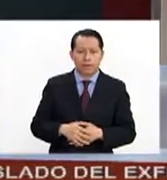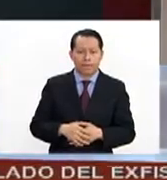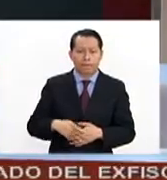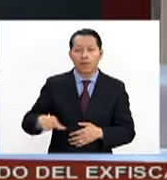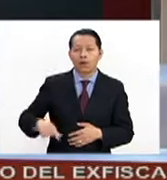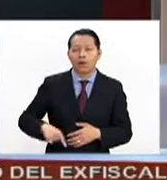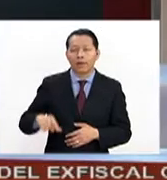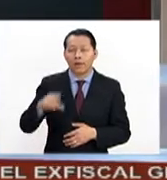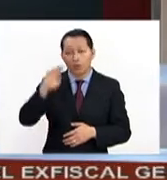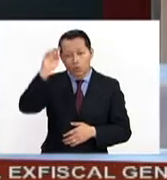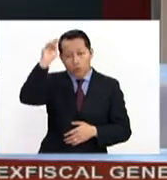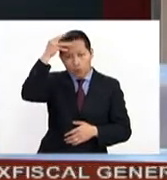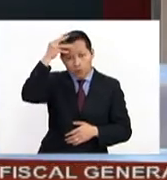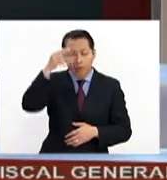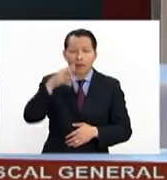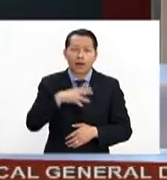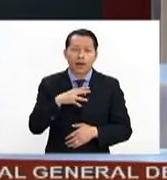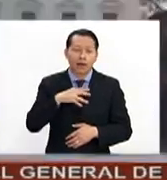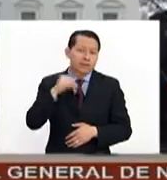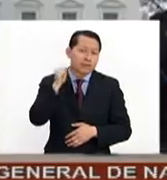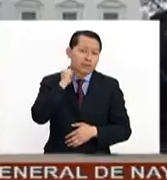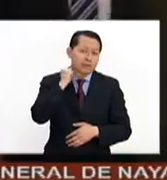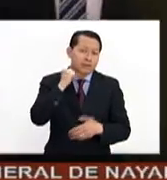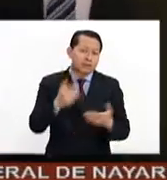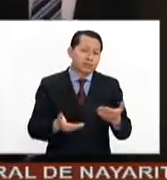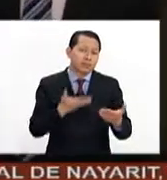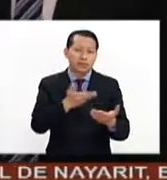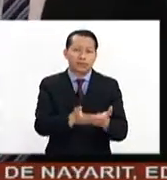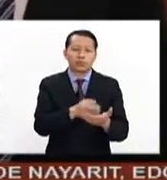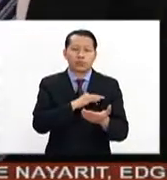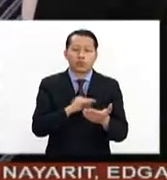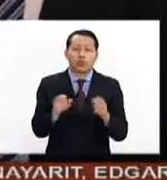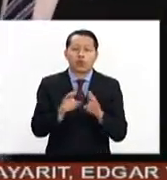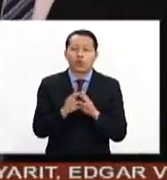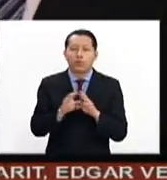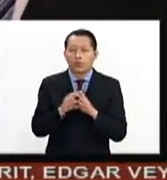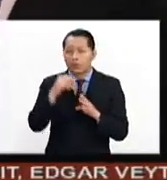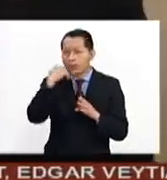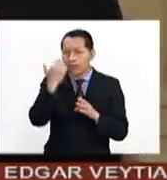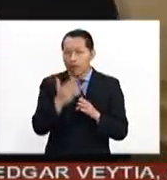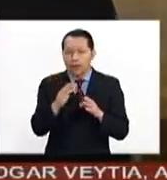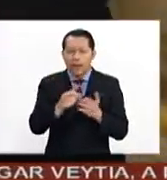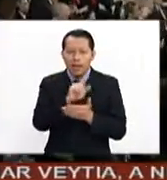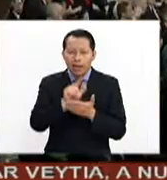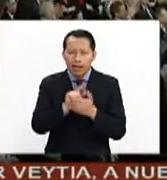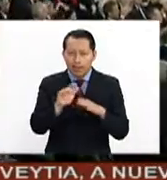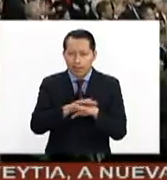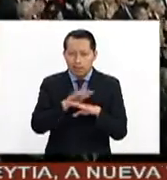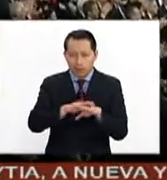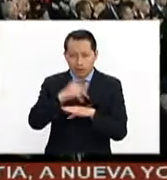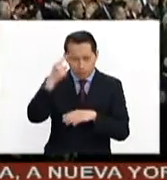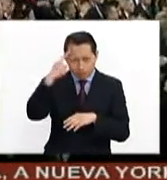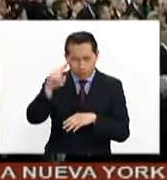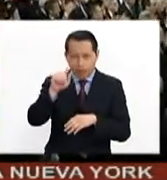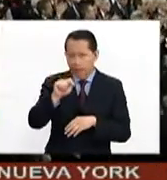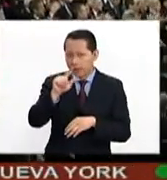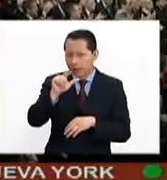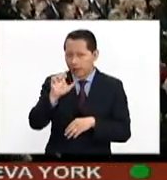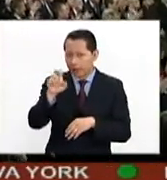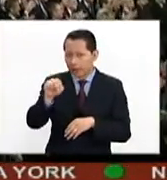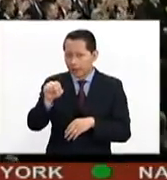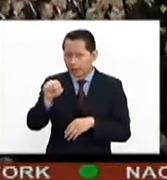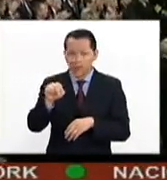El gobierno de Donald Trump envió al Congreso estadounidense un borrador de las reformas que se pretenden hacer al Tratado de Libre Comercio de América del